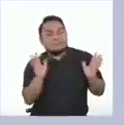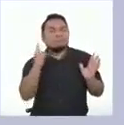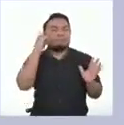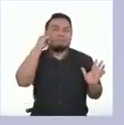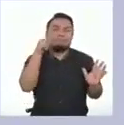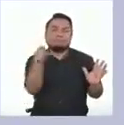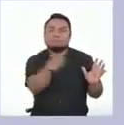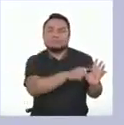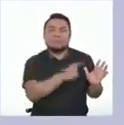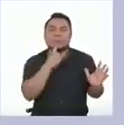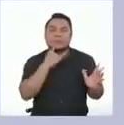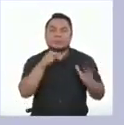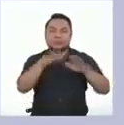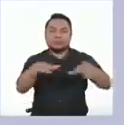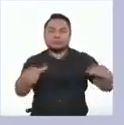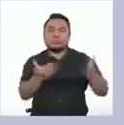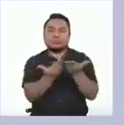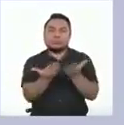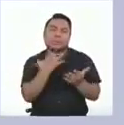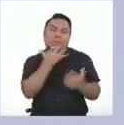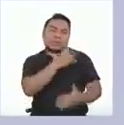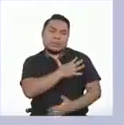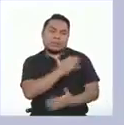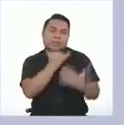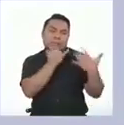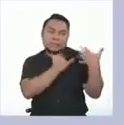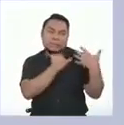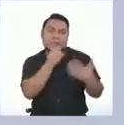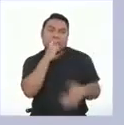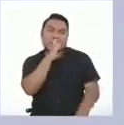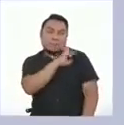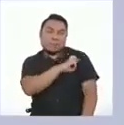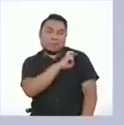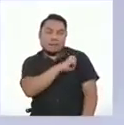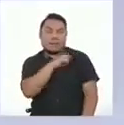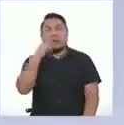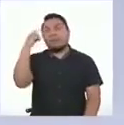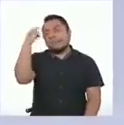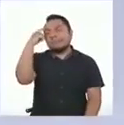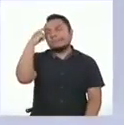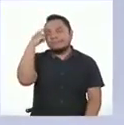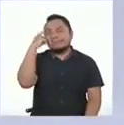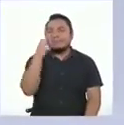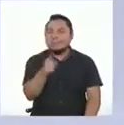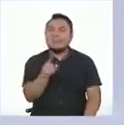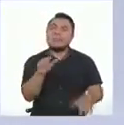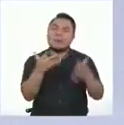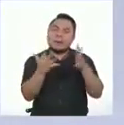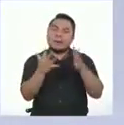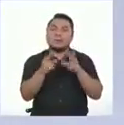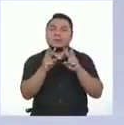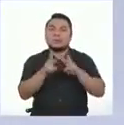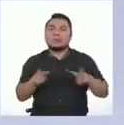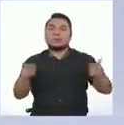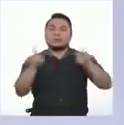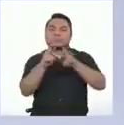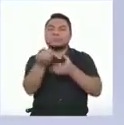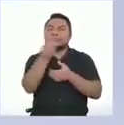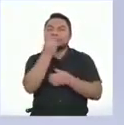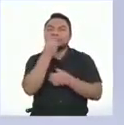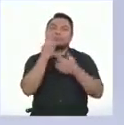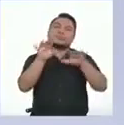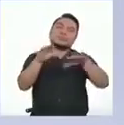teniendo en cuenta que son estudiantes de quinto y sexto de primaria, vamos a plantear un valor